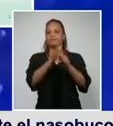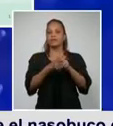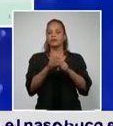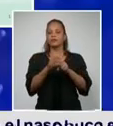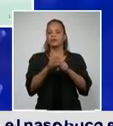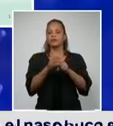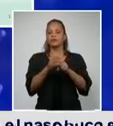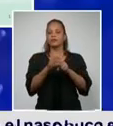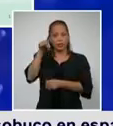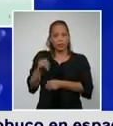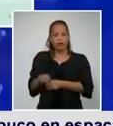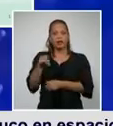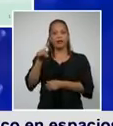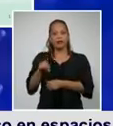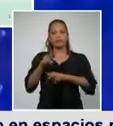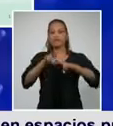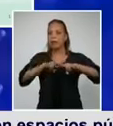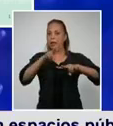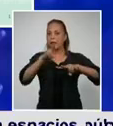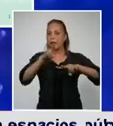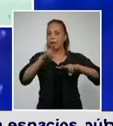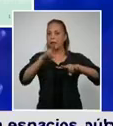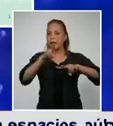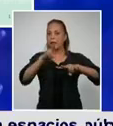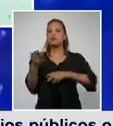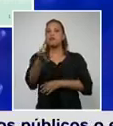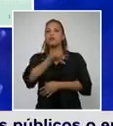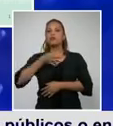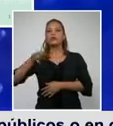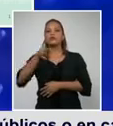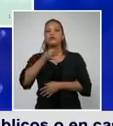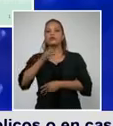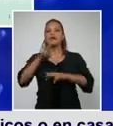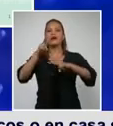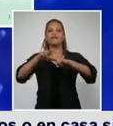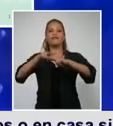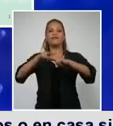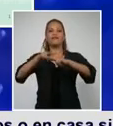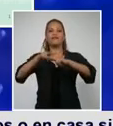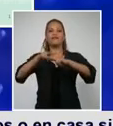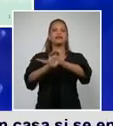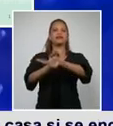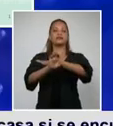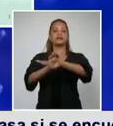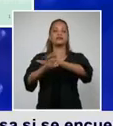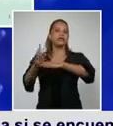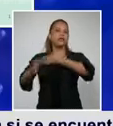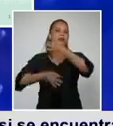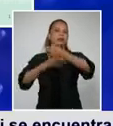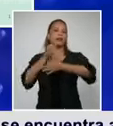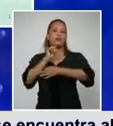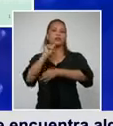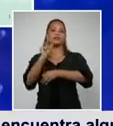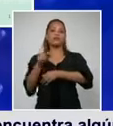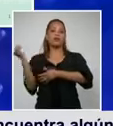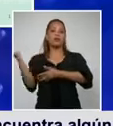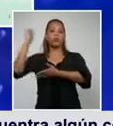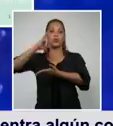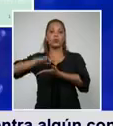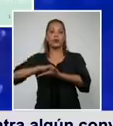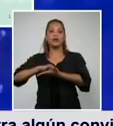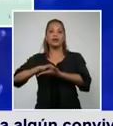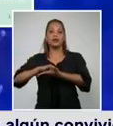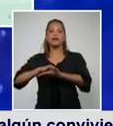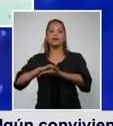de la provincia, del municipio que estamos un viajero cubano procedente de